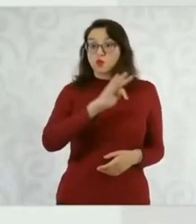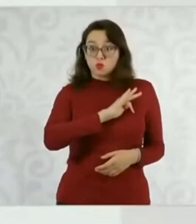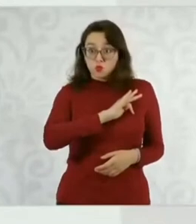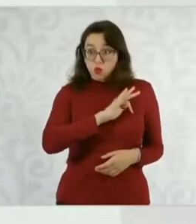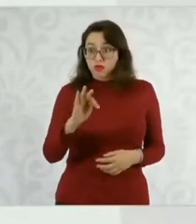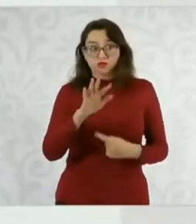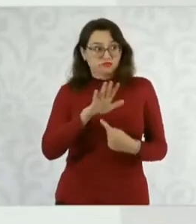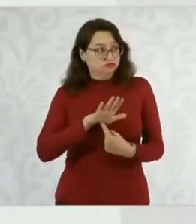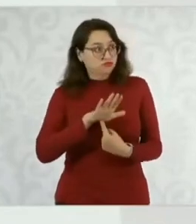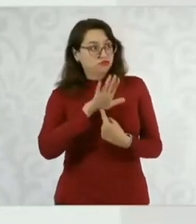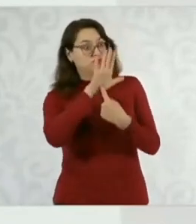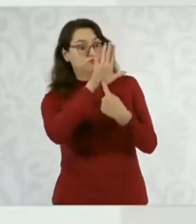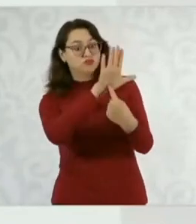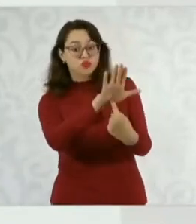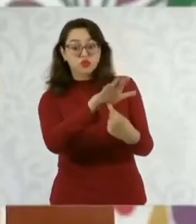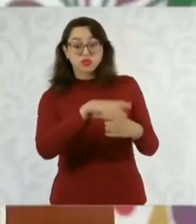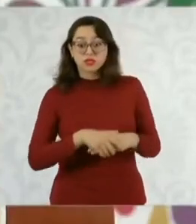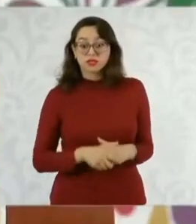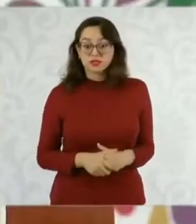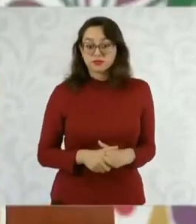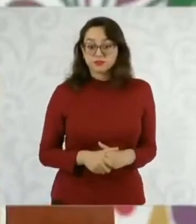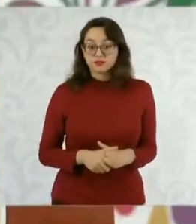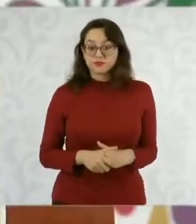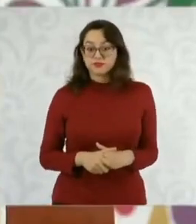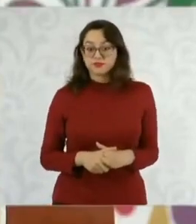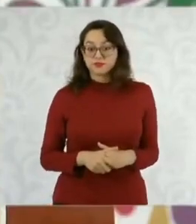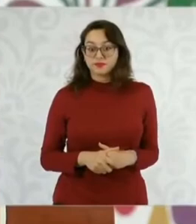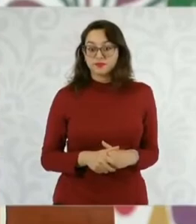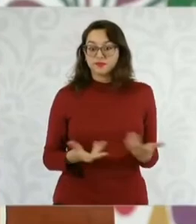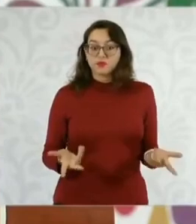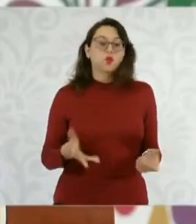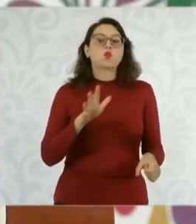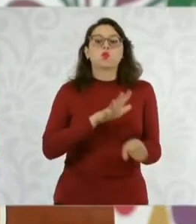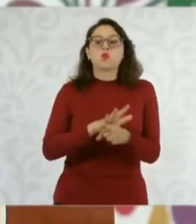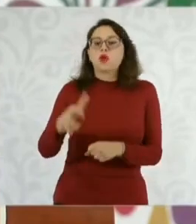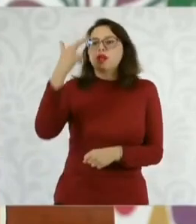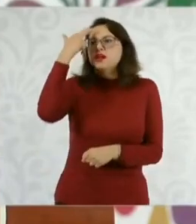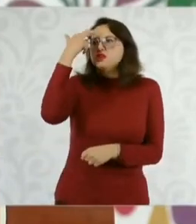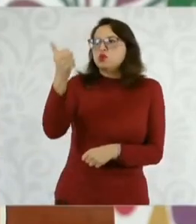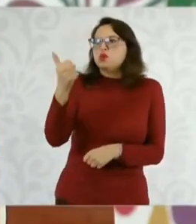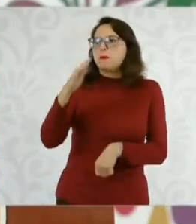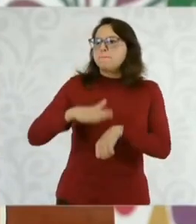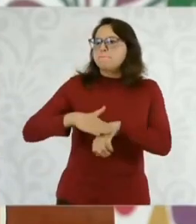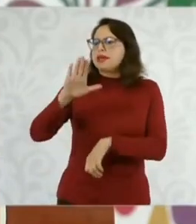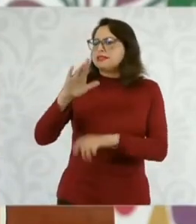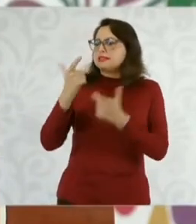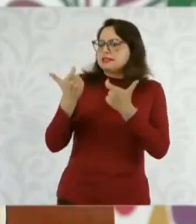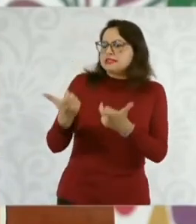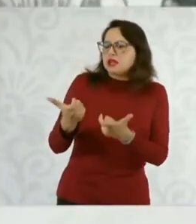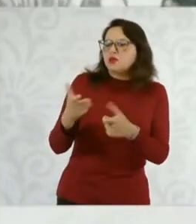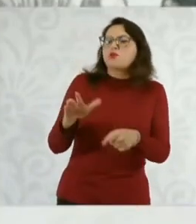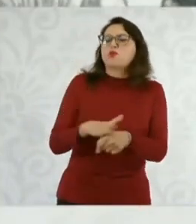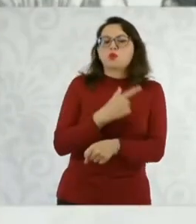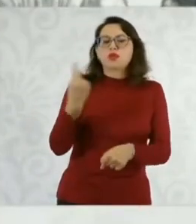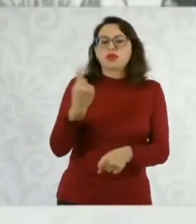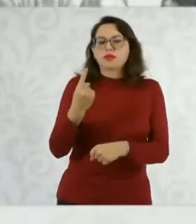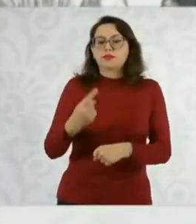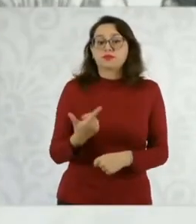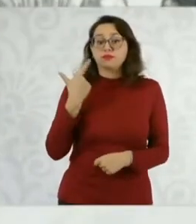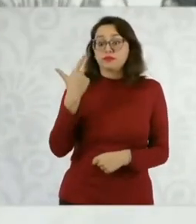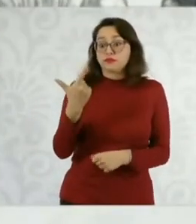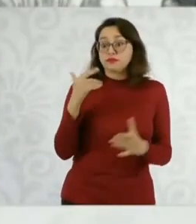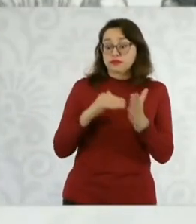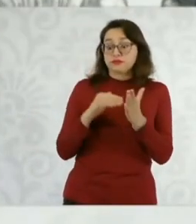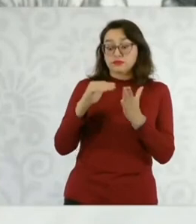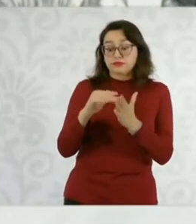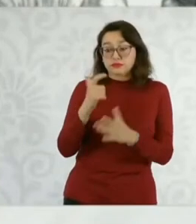también, por qué requieren más recursos? Porque pues evidentemente 7,000 millones de pesos